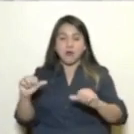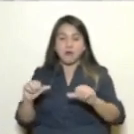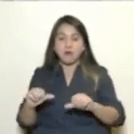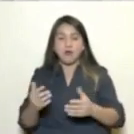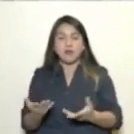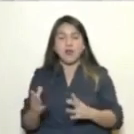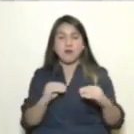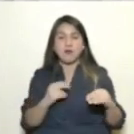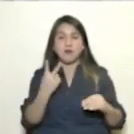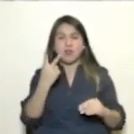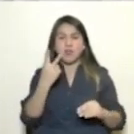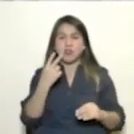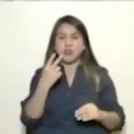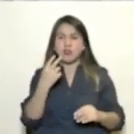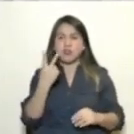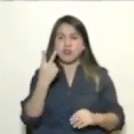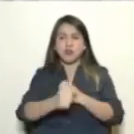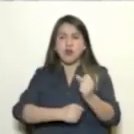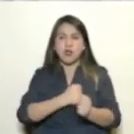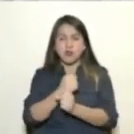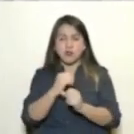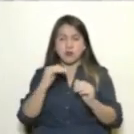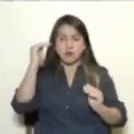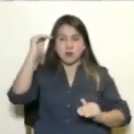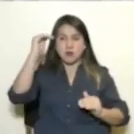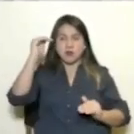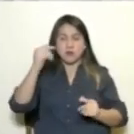Estamos hablando de 2 años o 3 años de diferencia.